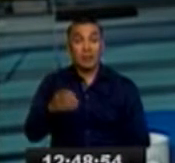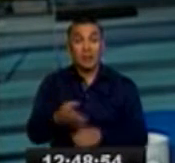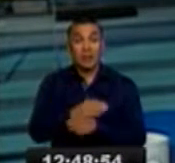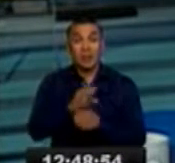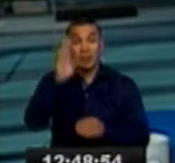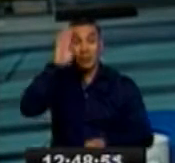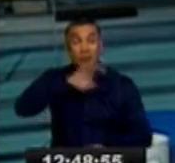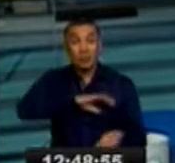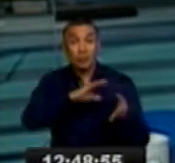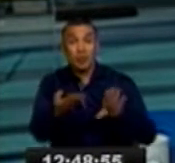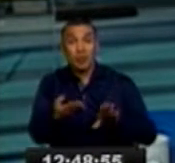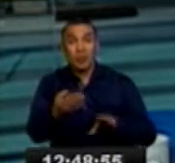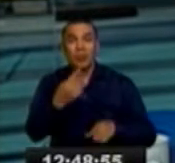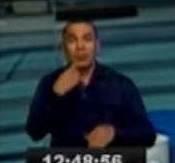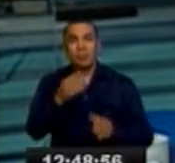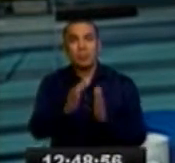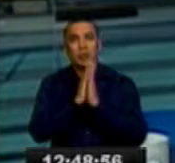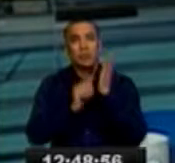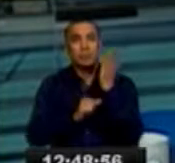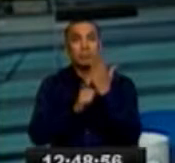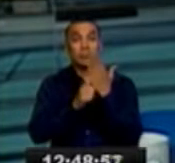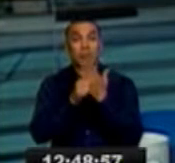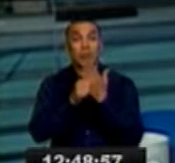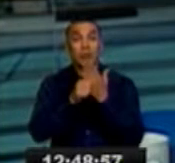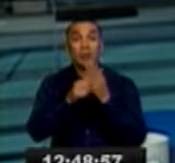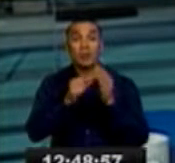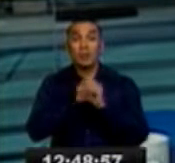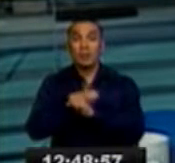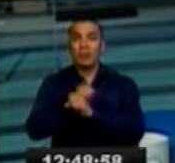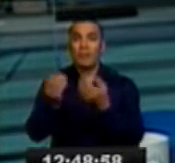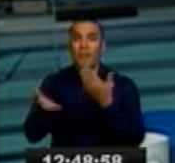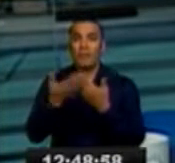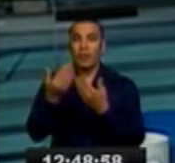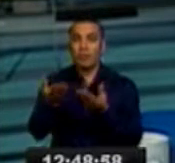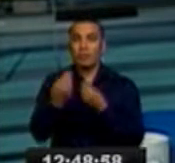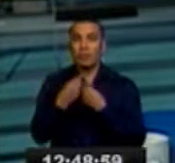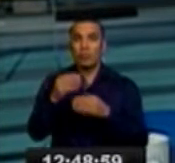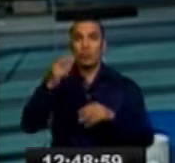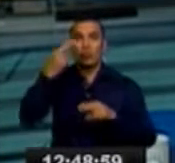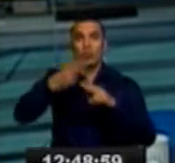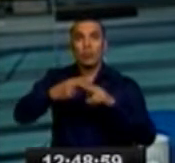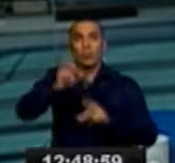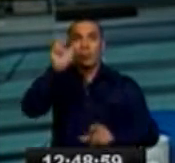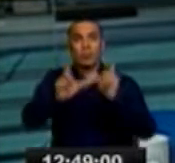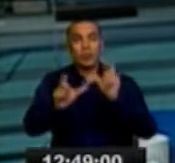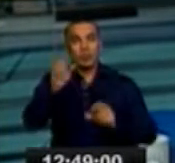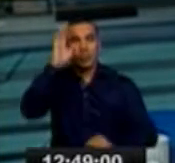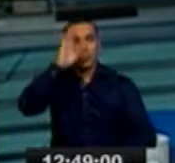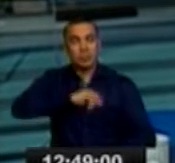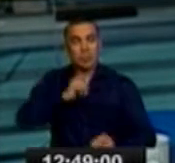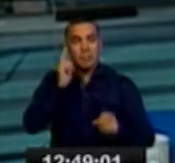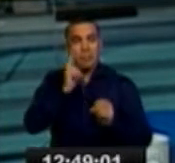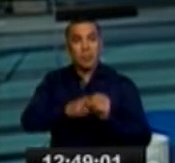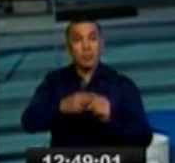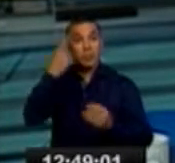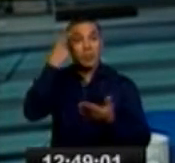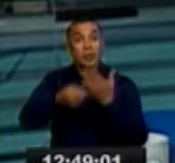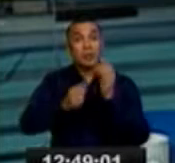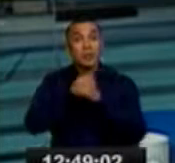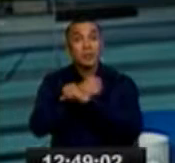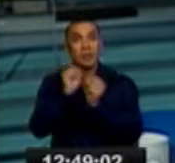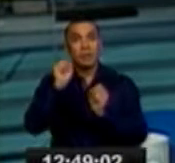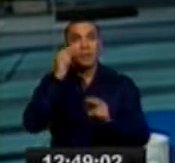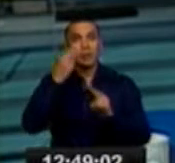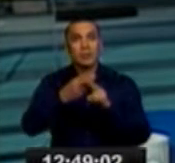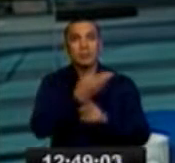2010, pide al ministro de Defensa Osvaldo Jarrín facilite los nombres de los uniformados que participaron en el rescate del expresidente